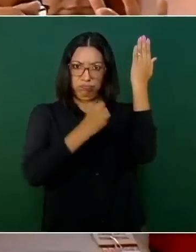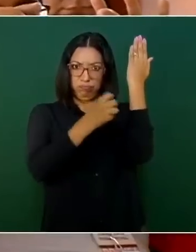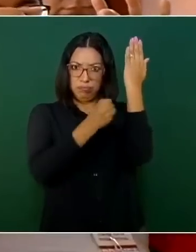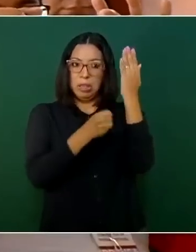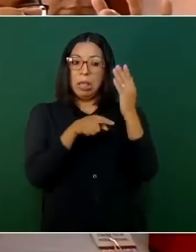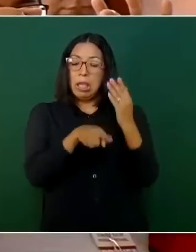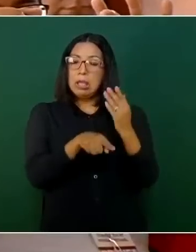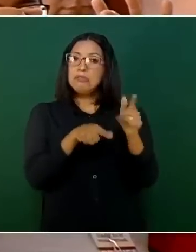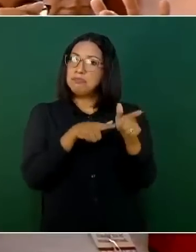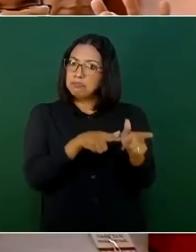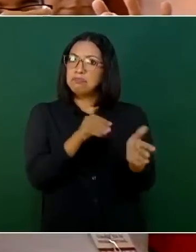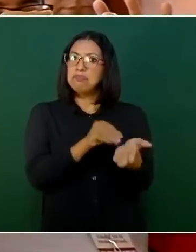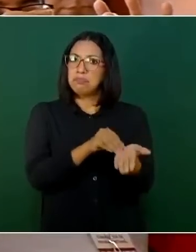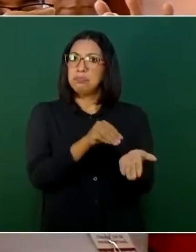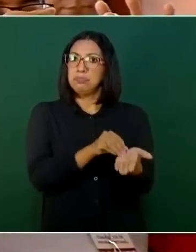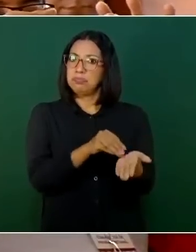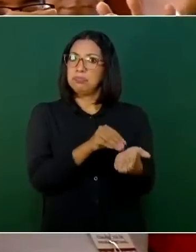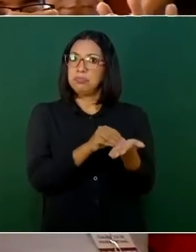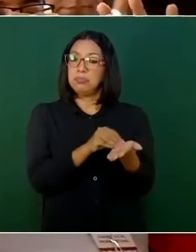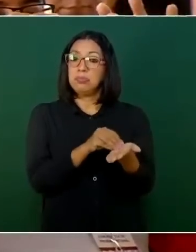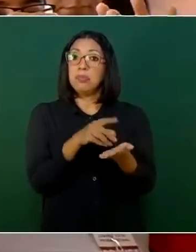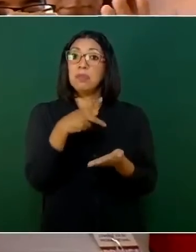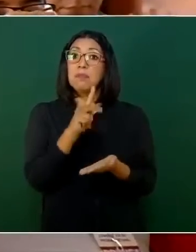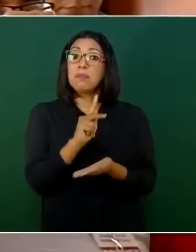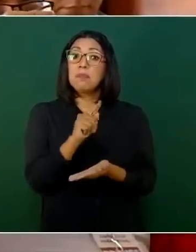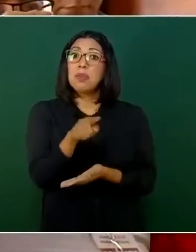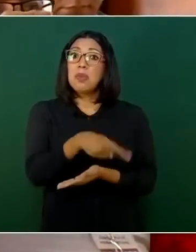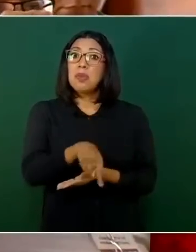están en una profunda esclavitud,